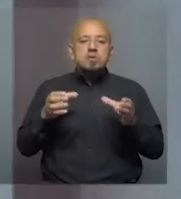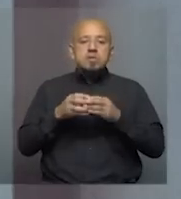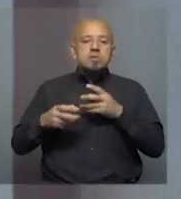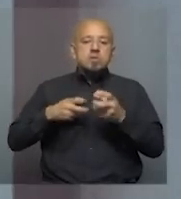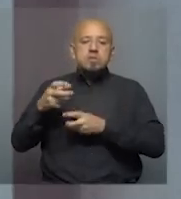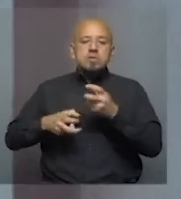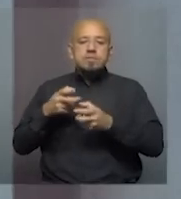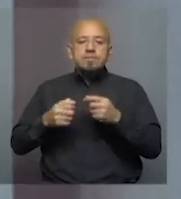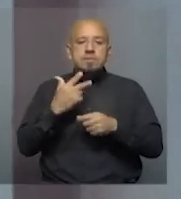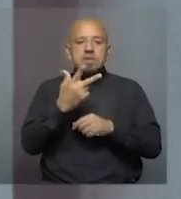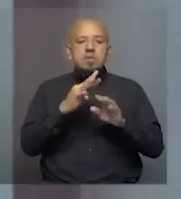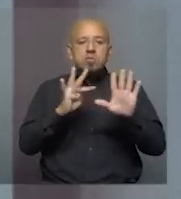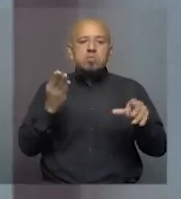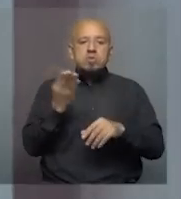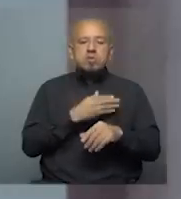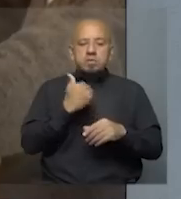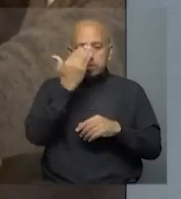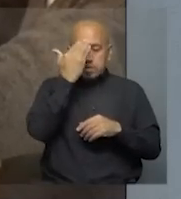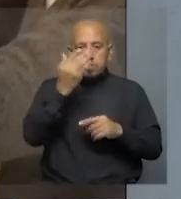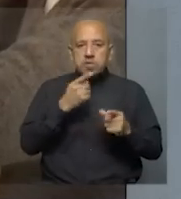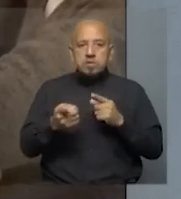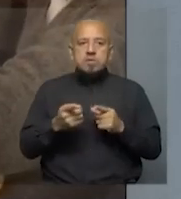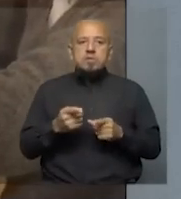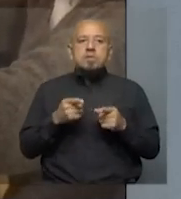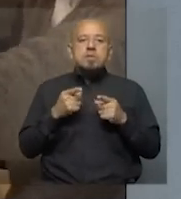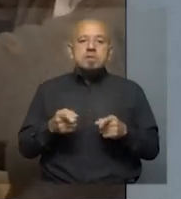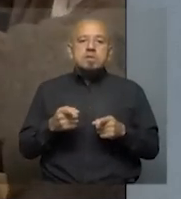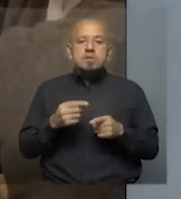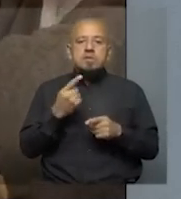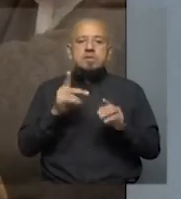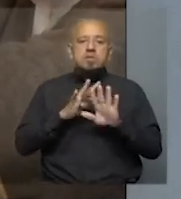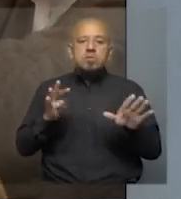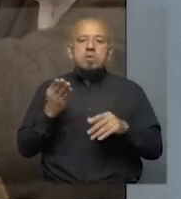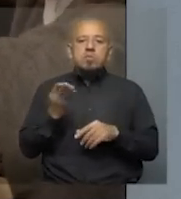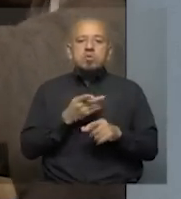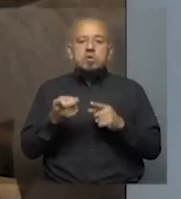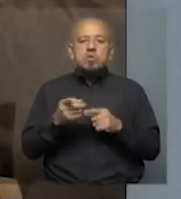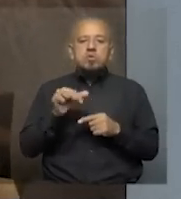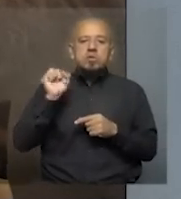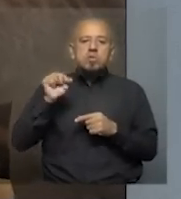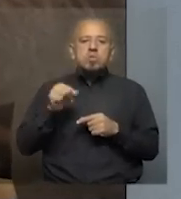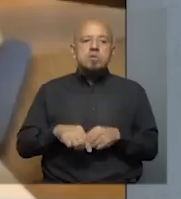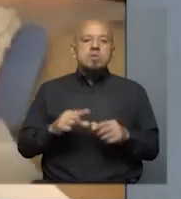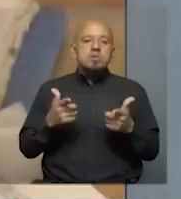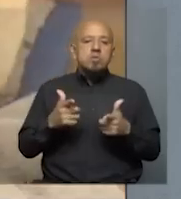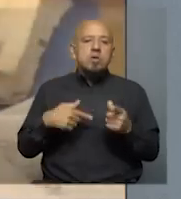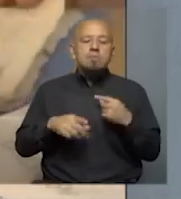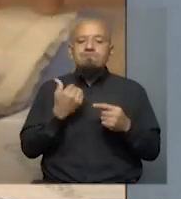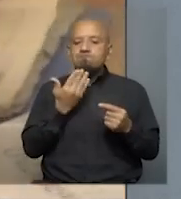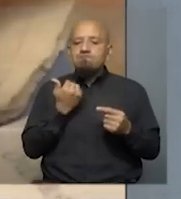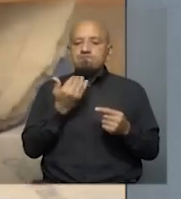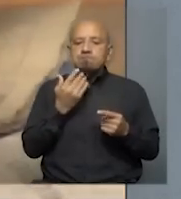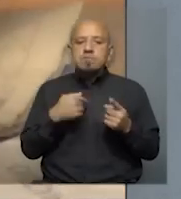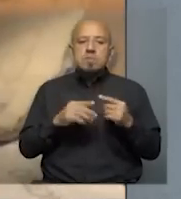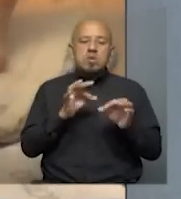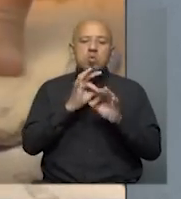y 39% al Frente Amplio. Asimismo, 19% de los encuestados señaló que no tiene definido su voto o